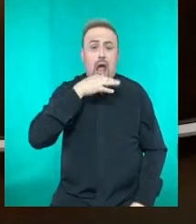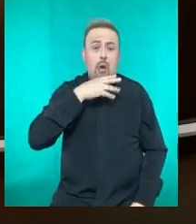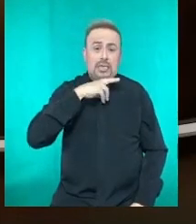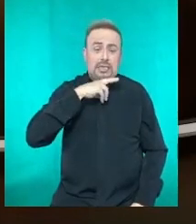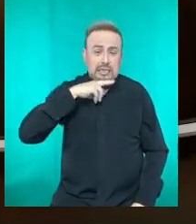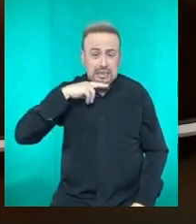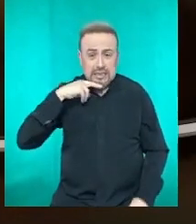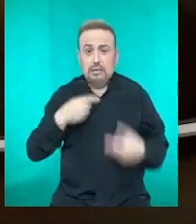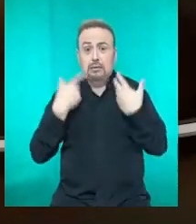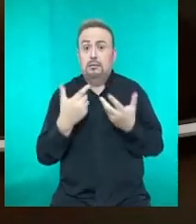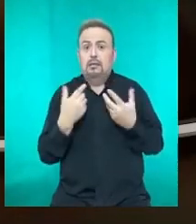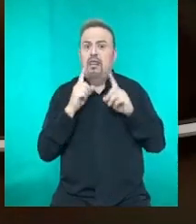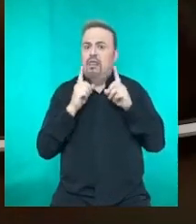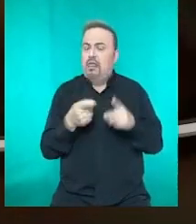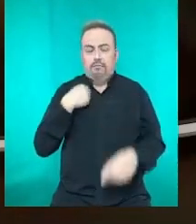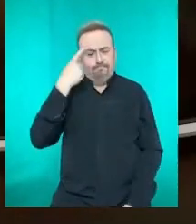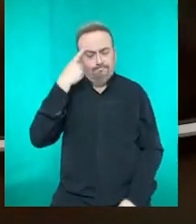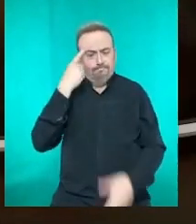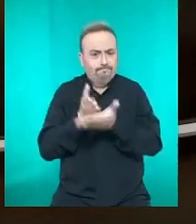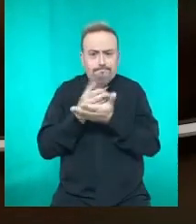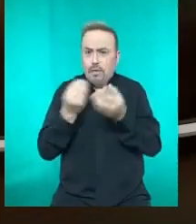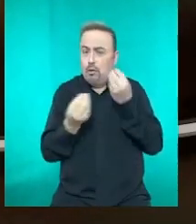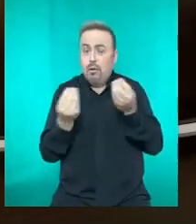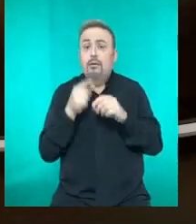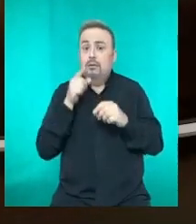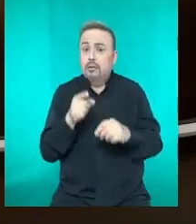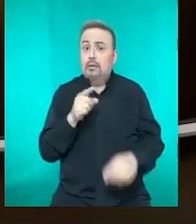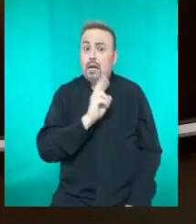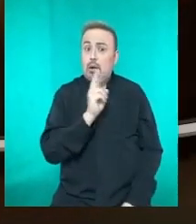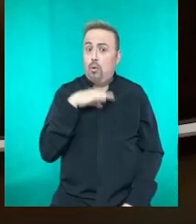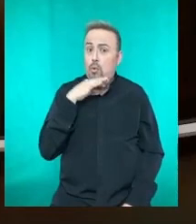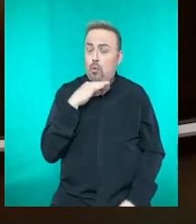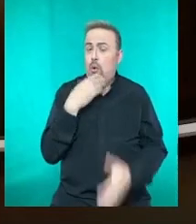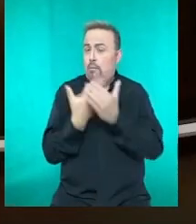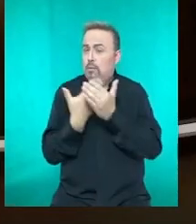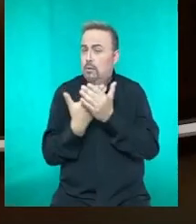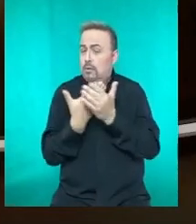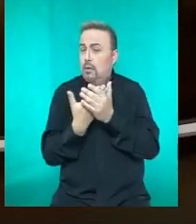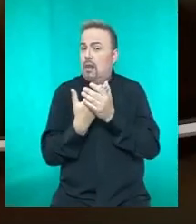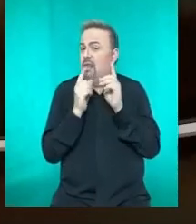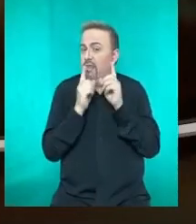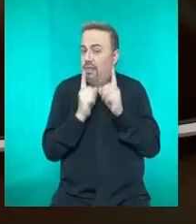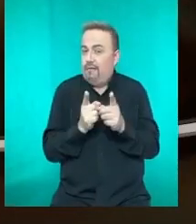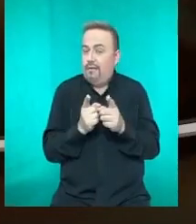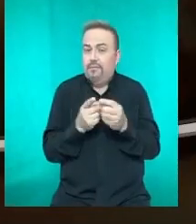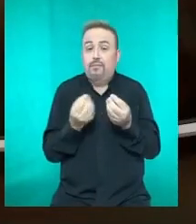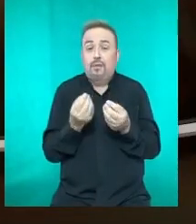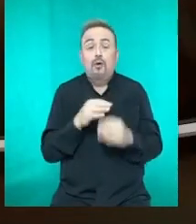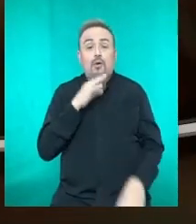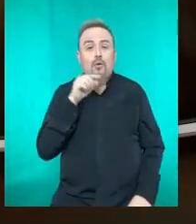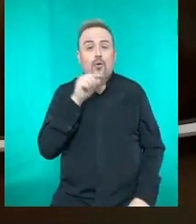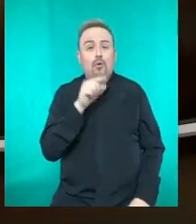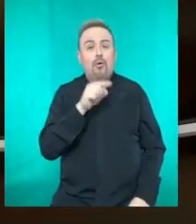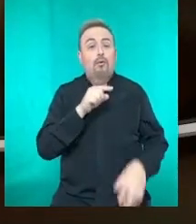que nos replanteemos ciertas cosas y es ahí donde la utilización de recursos, la optimización de los mismos en la aplicación, por ejemplo, en el caso de las